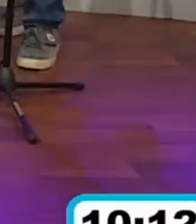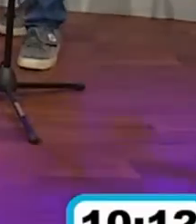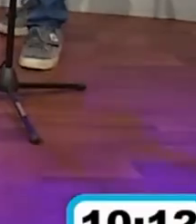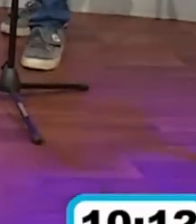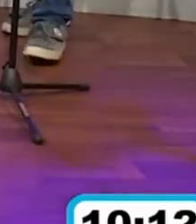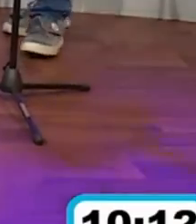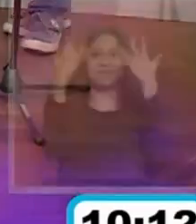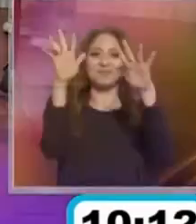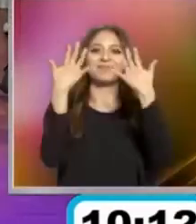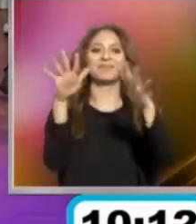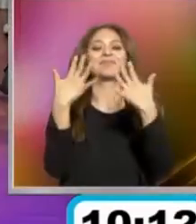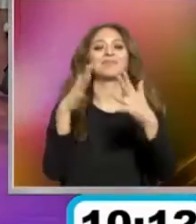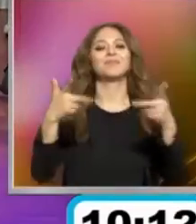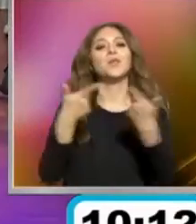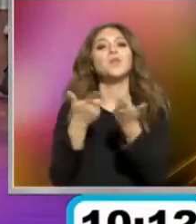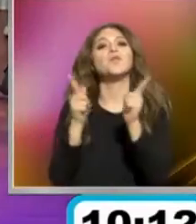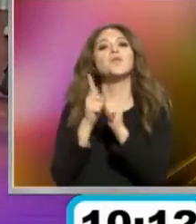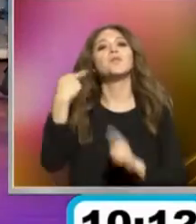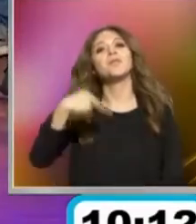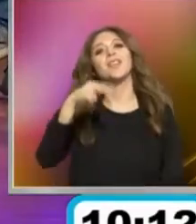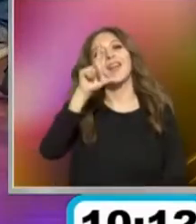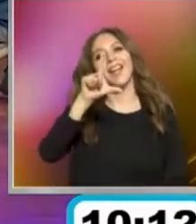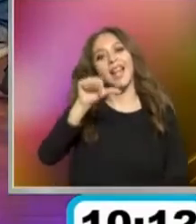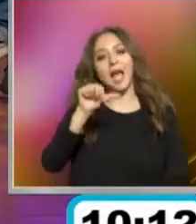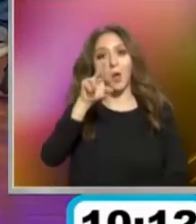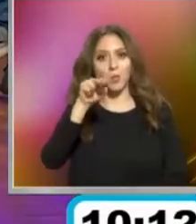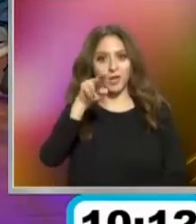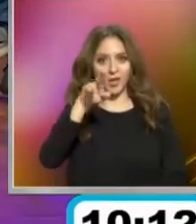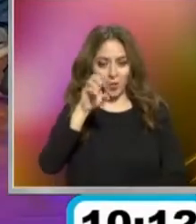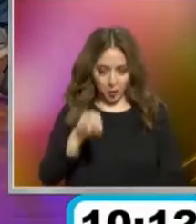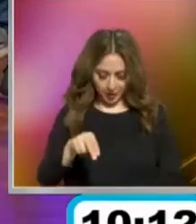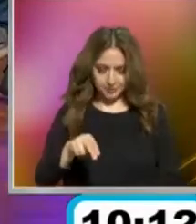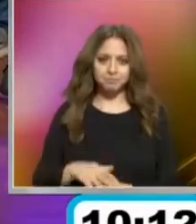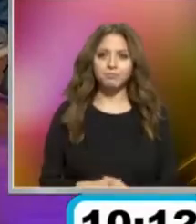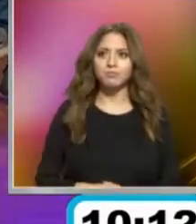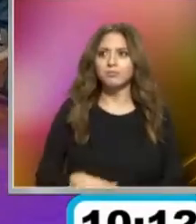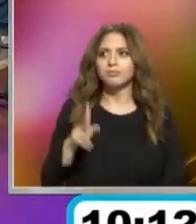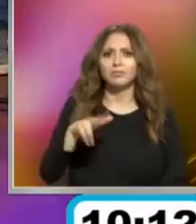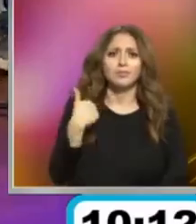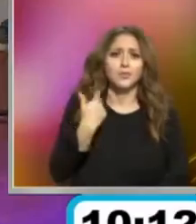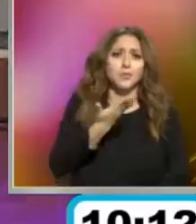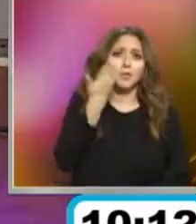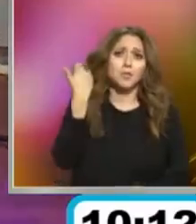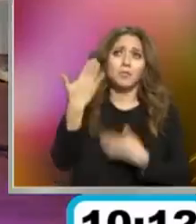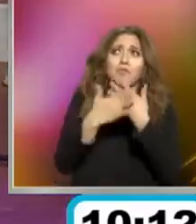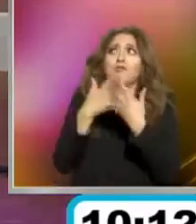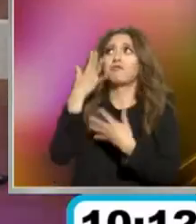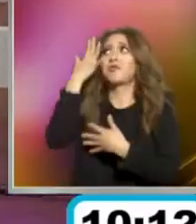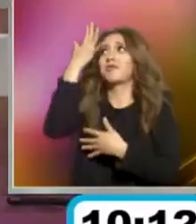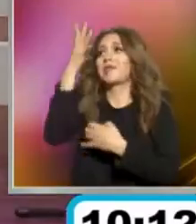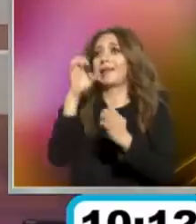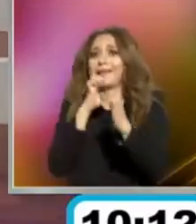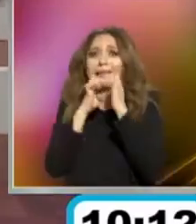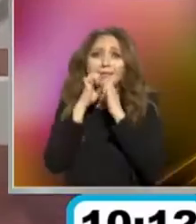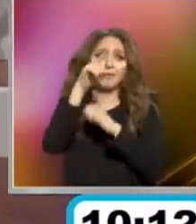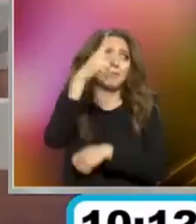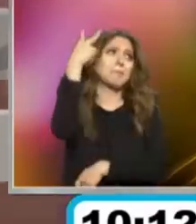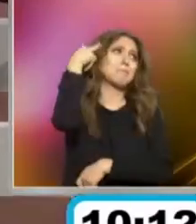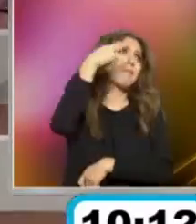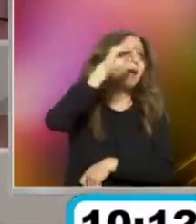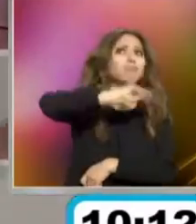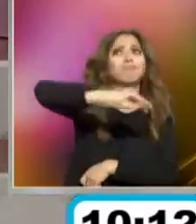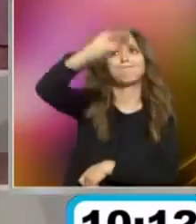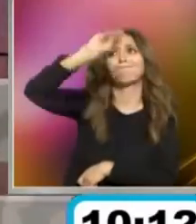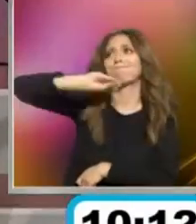¡Oh! La unión, adelante. Oigan, yo no sé si tendré la oportunidad de entrevistarlos de nuevo, porque bueno, ustedes viajan mucho, están en todas